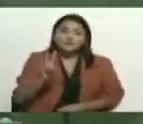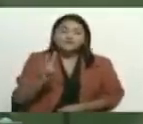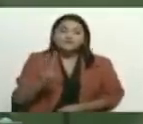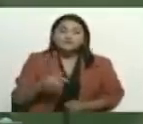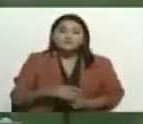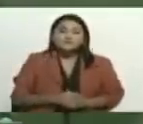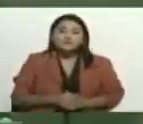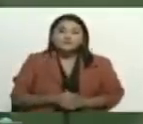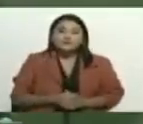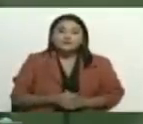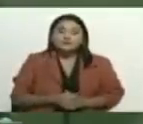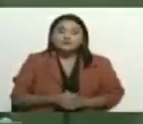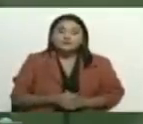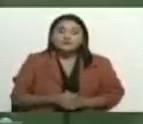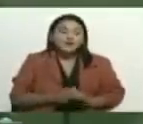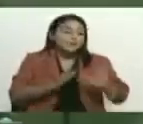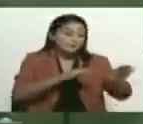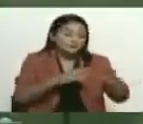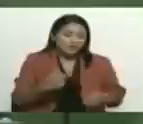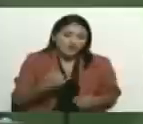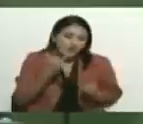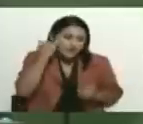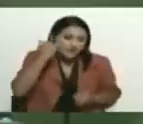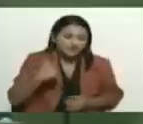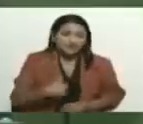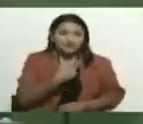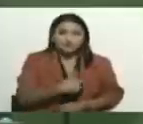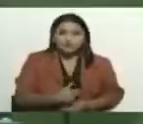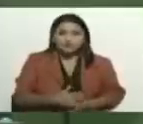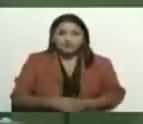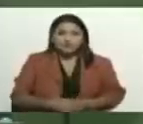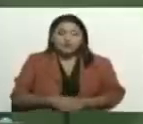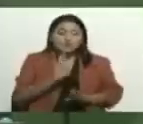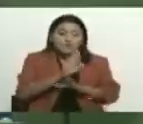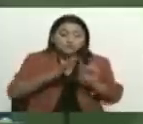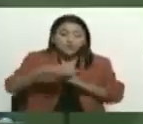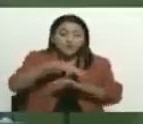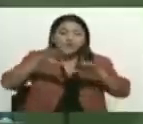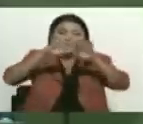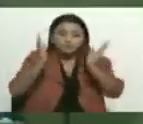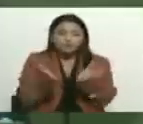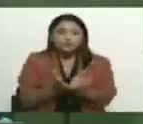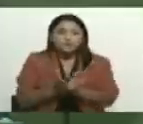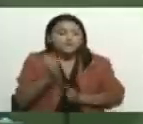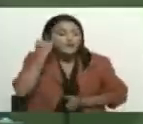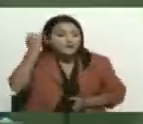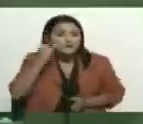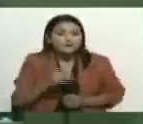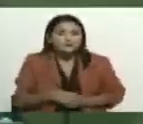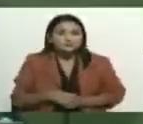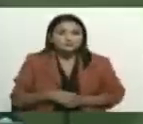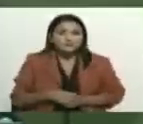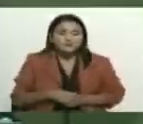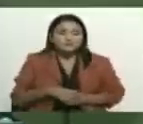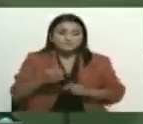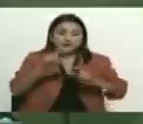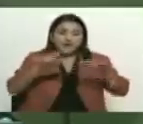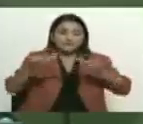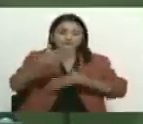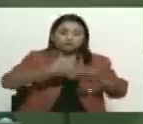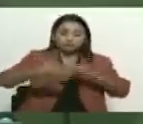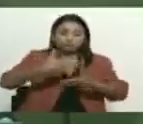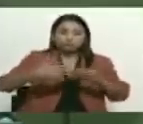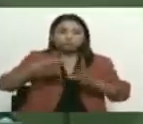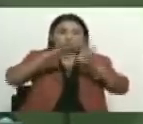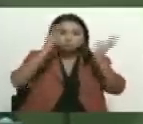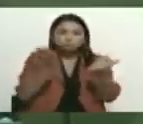acompaña su iniciativa para el desarrollo global, su iniciativa para la seguridad global y su iniciativa para la civilización global.